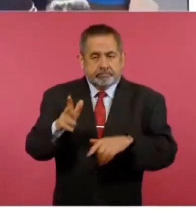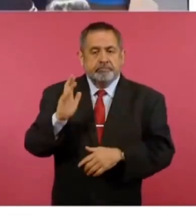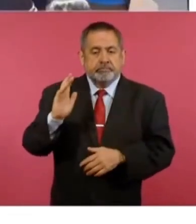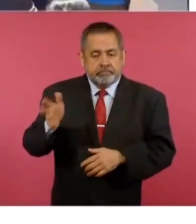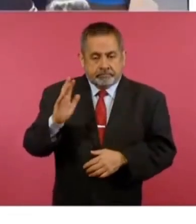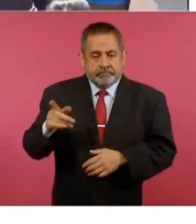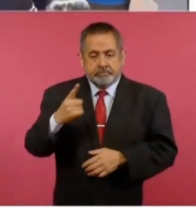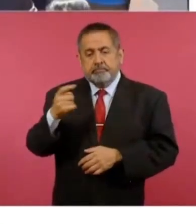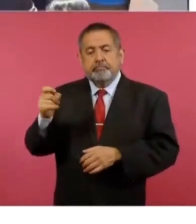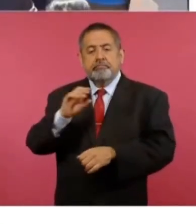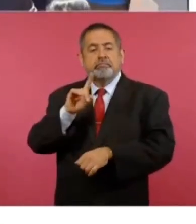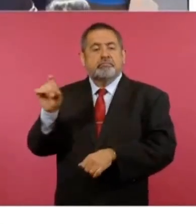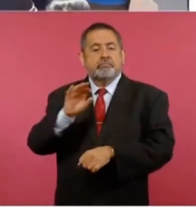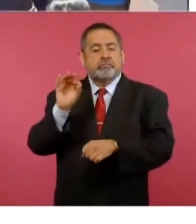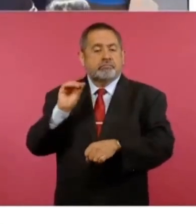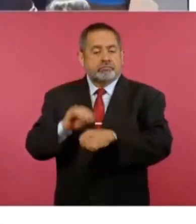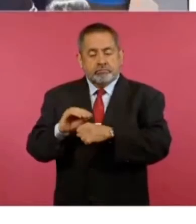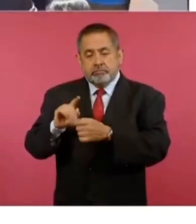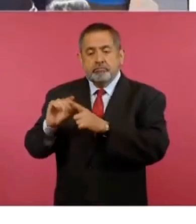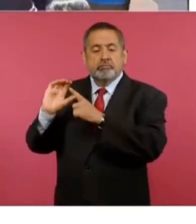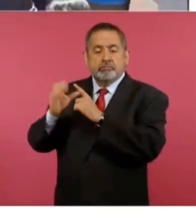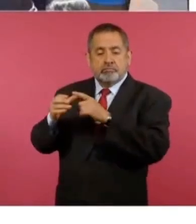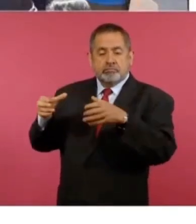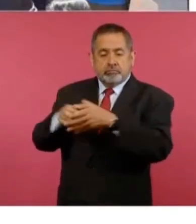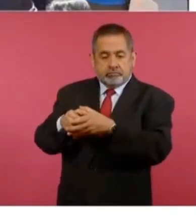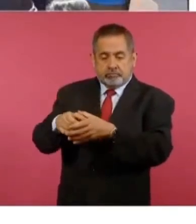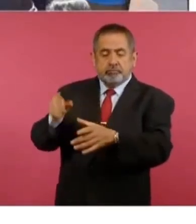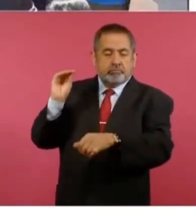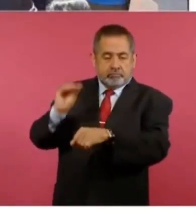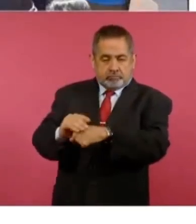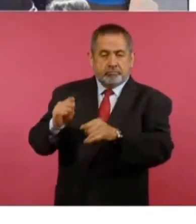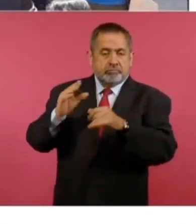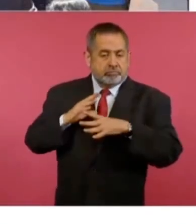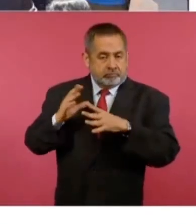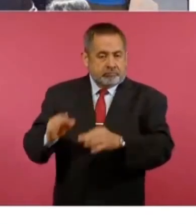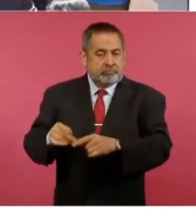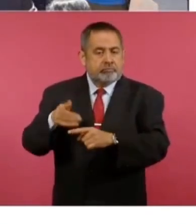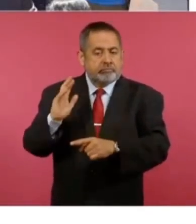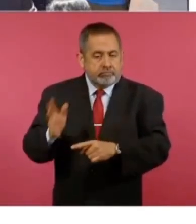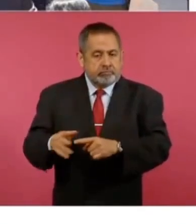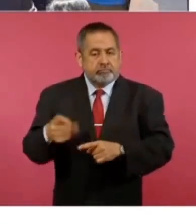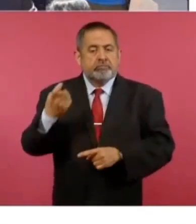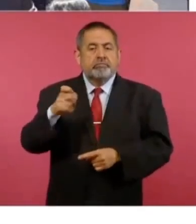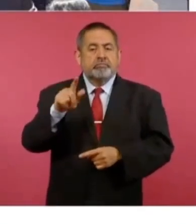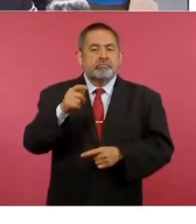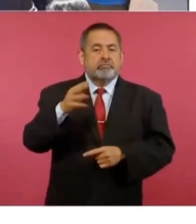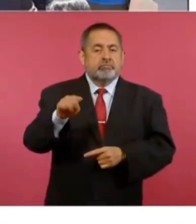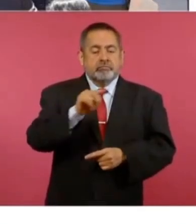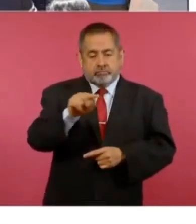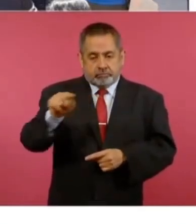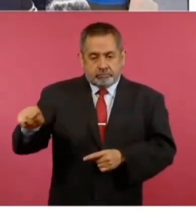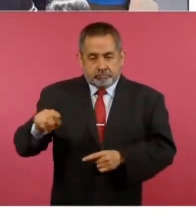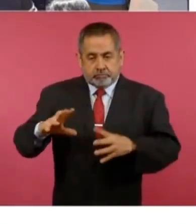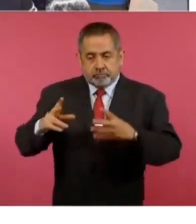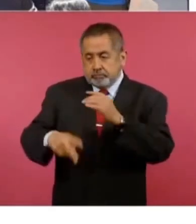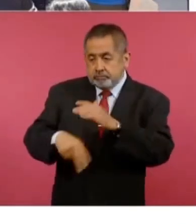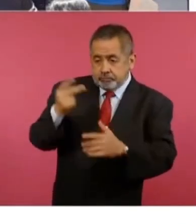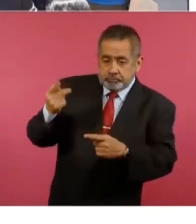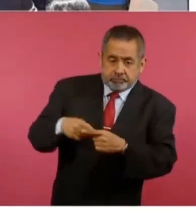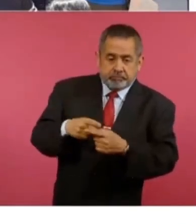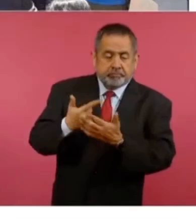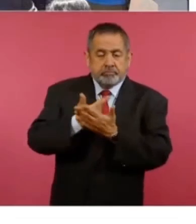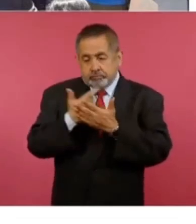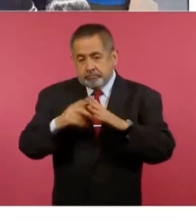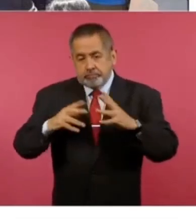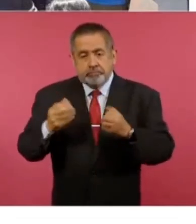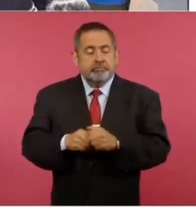el 100% de los comités de salud para el bienestar en los 179 centros de salud, y para las 79 vacantes tenemos un registro